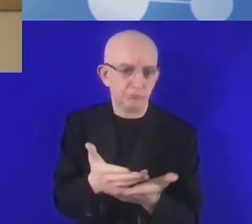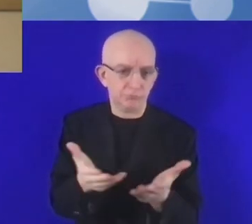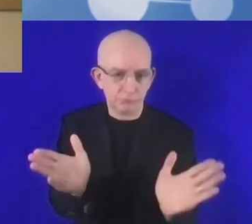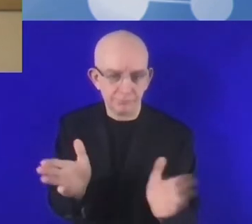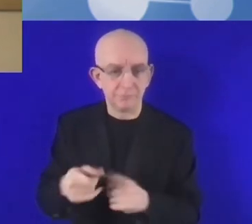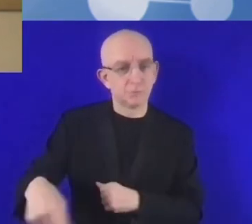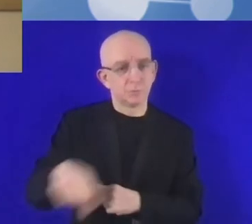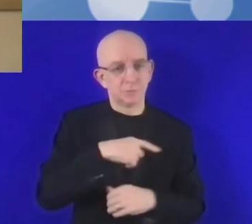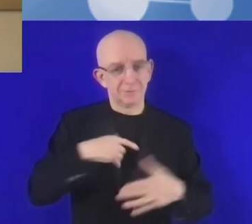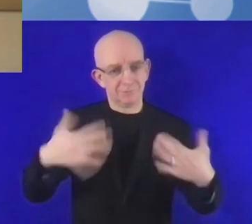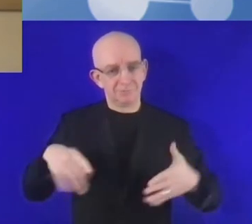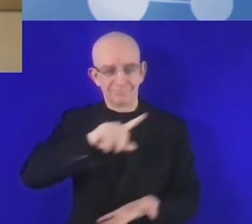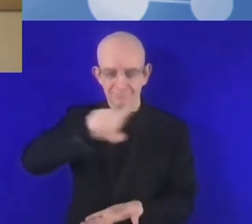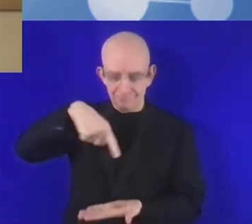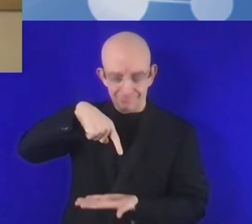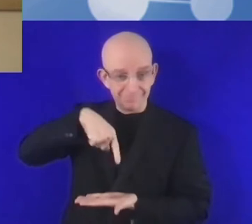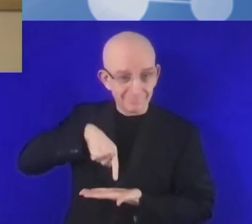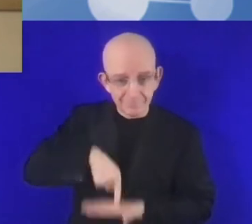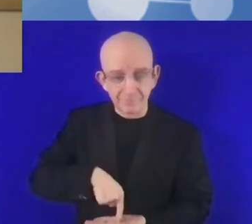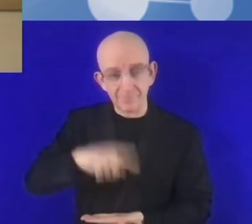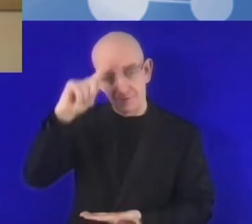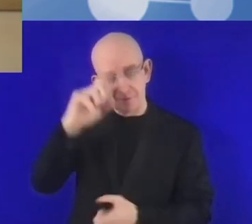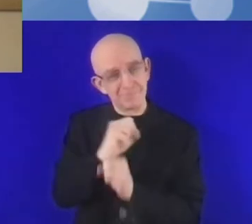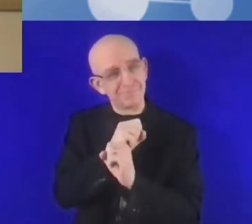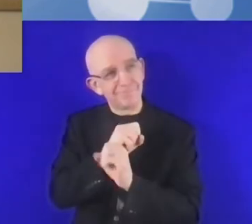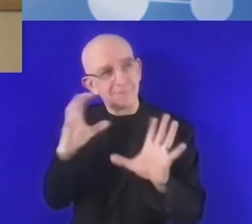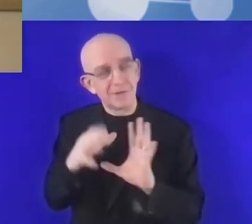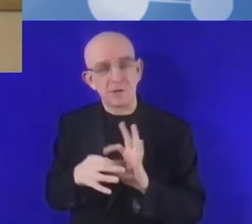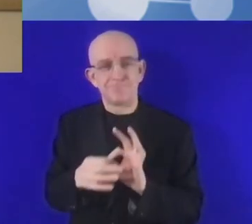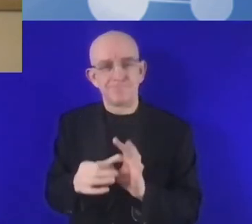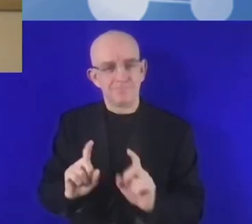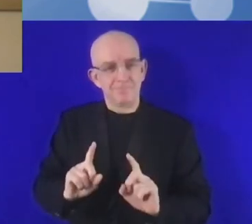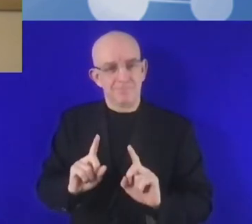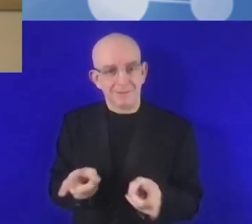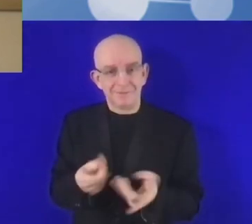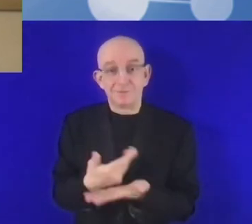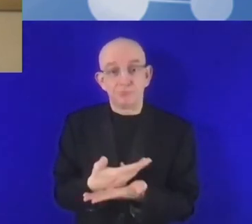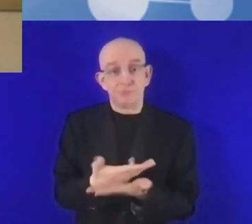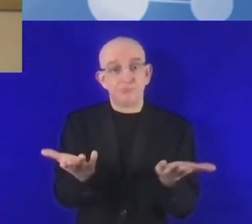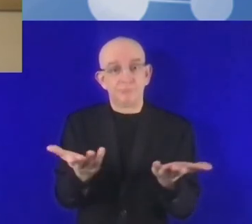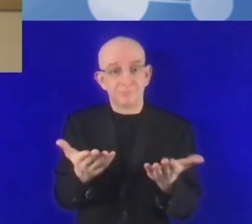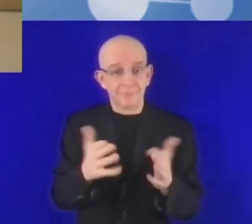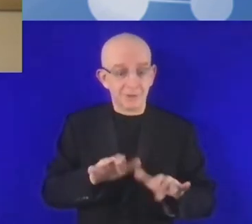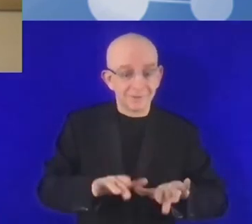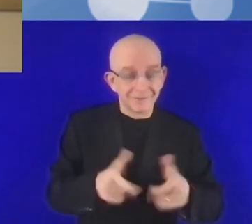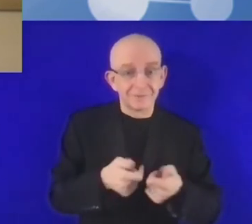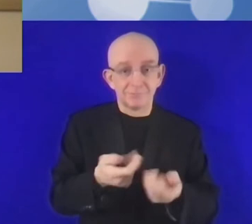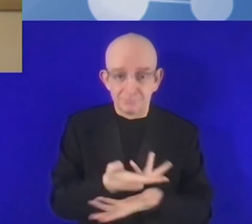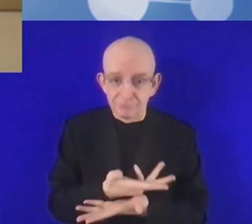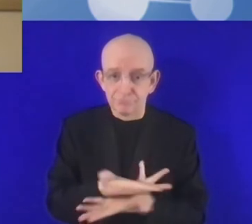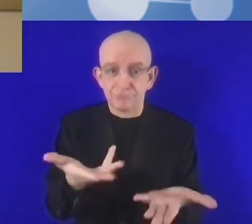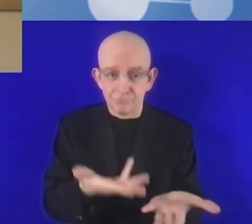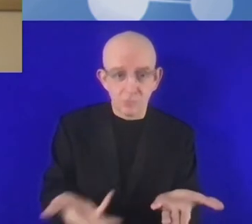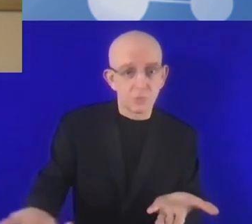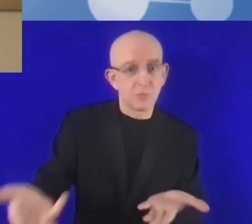demanda la cooperación entre el sector público y el privado. Consideramos que Internet debería ser abierto, debería permitir